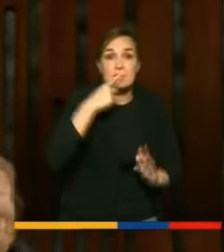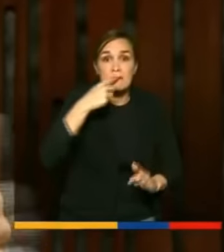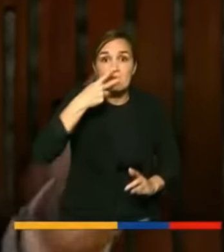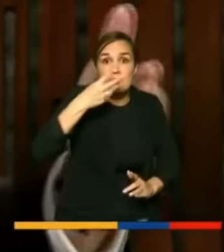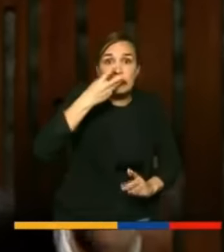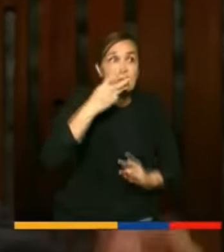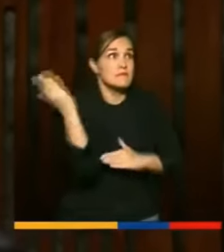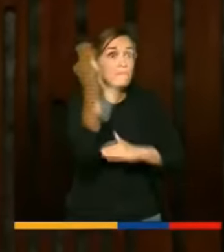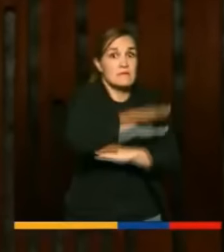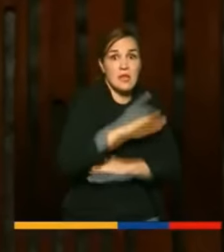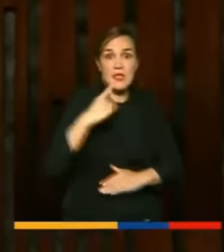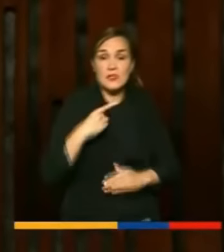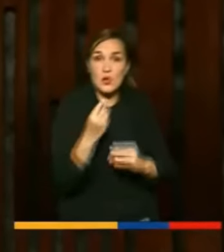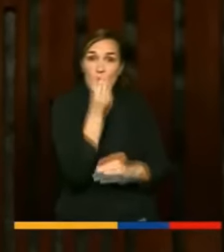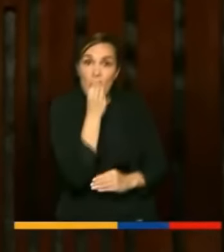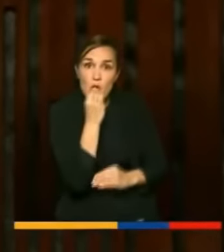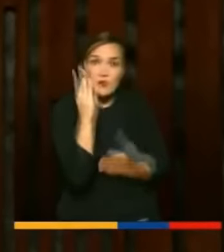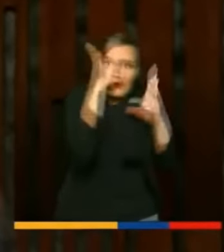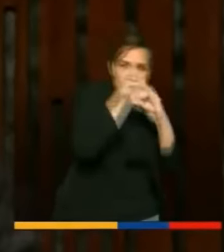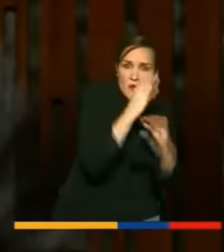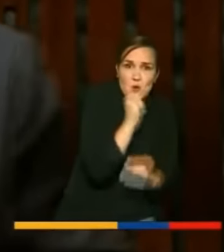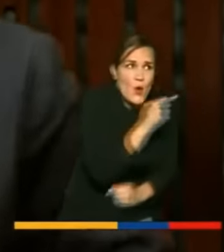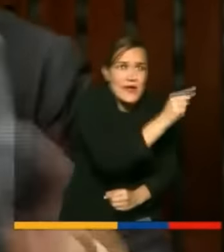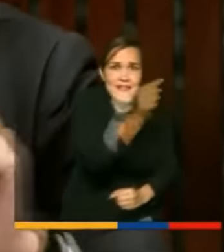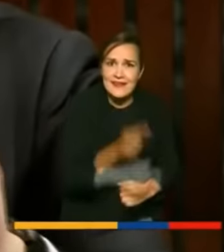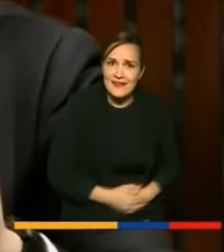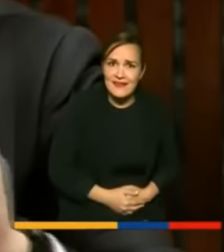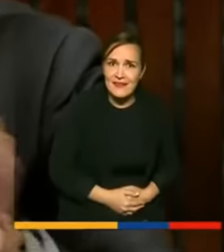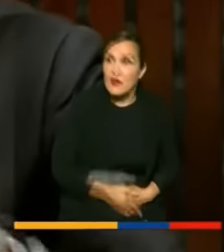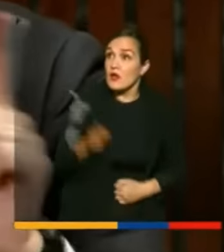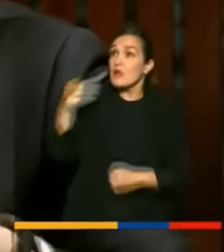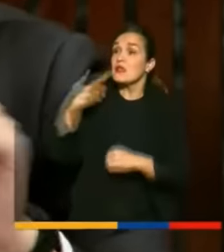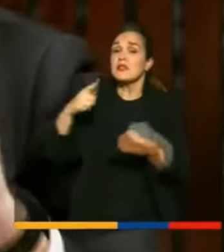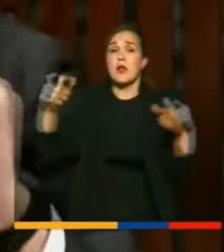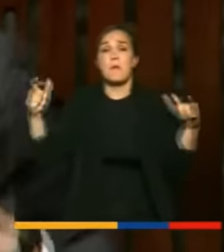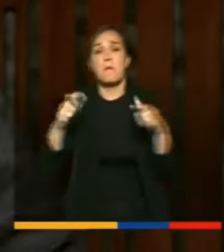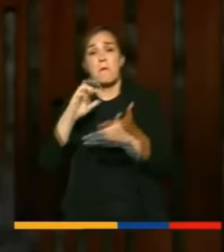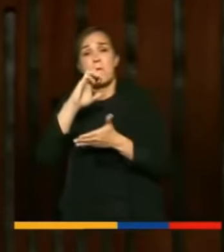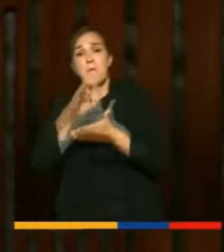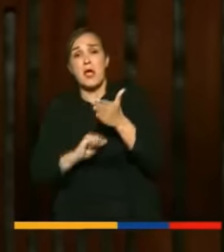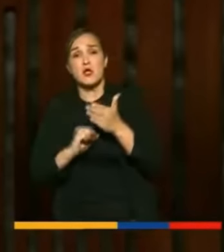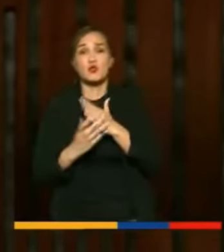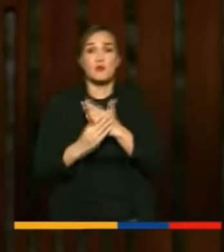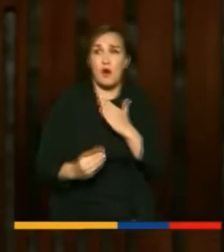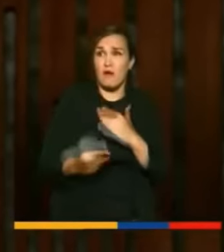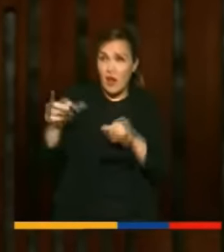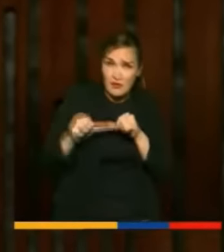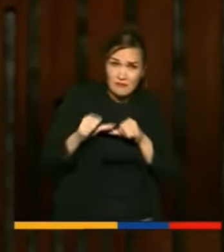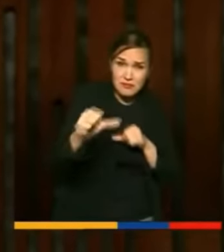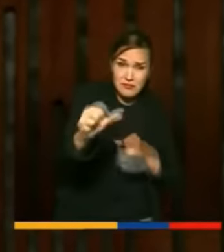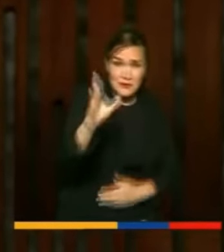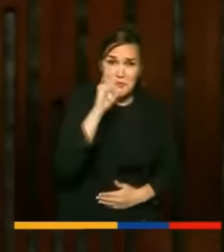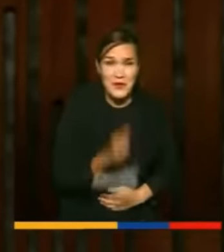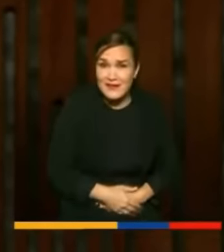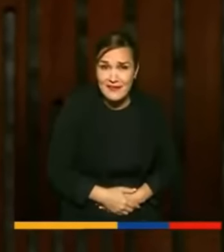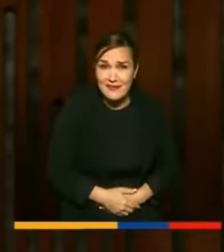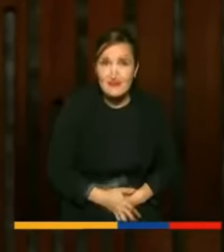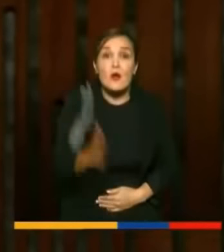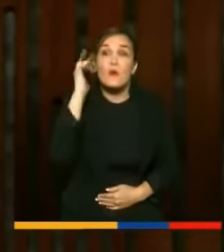Frente a su discurso de la reducción de la pobreza, esta no será sostenible. Precisamente por